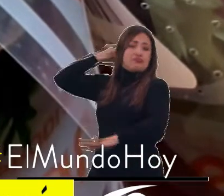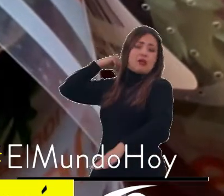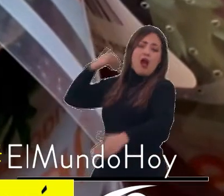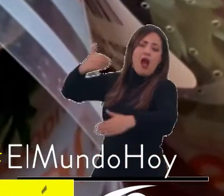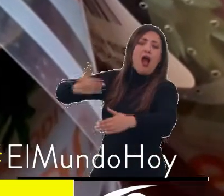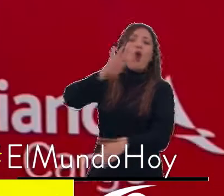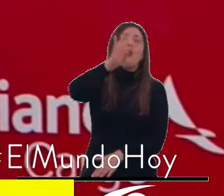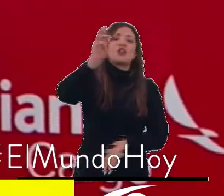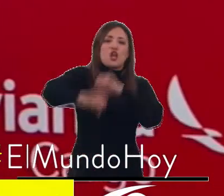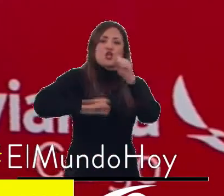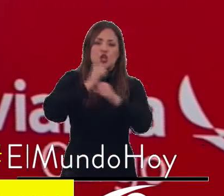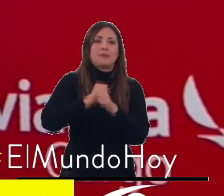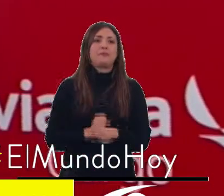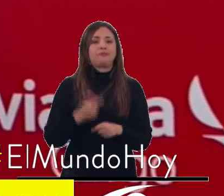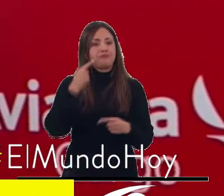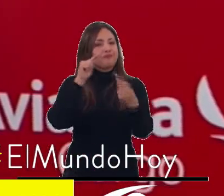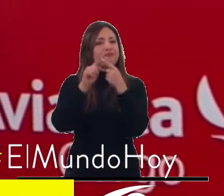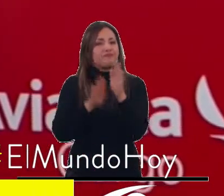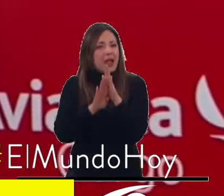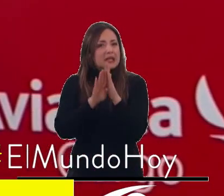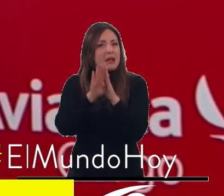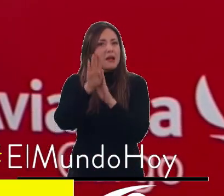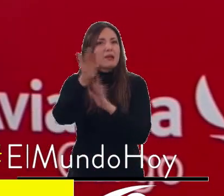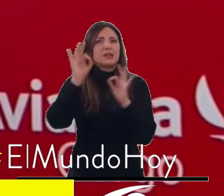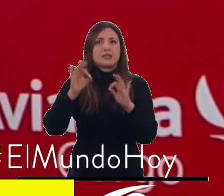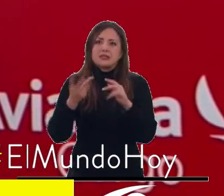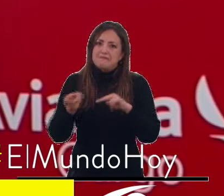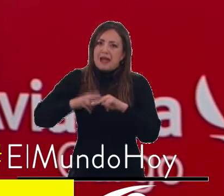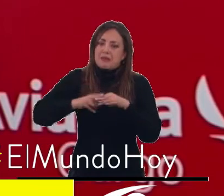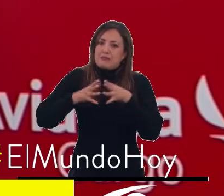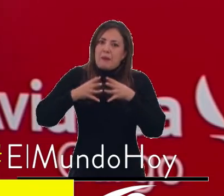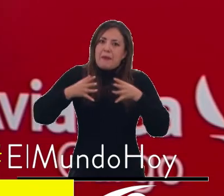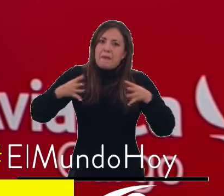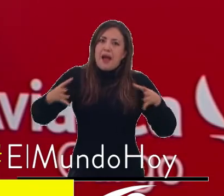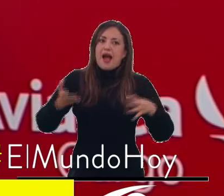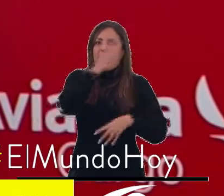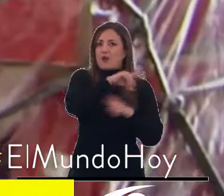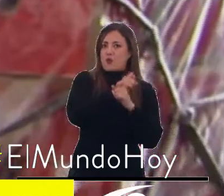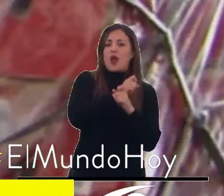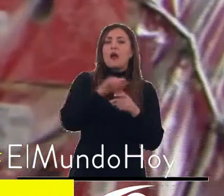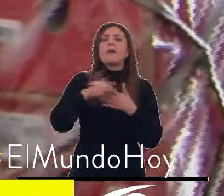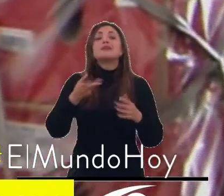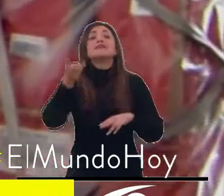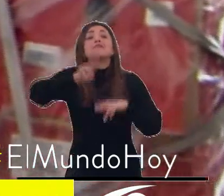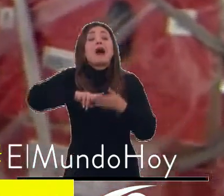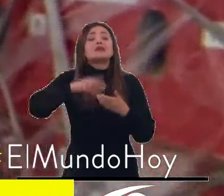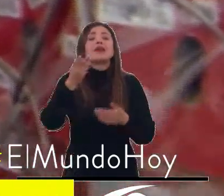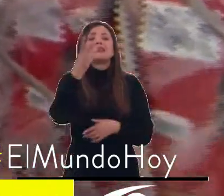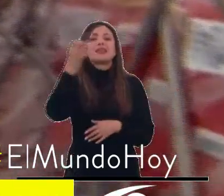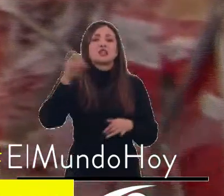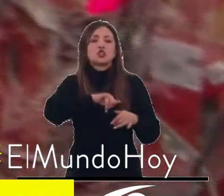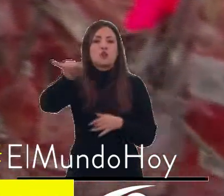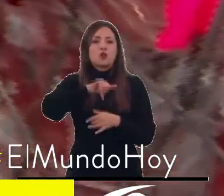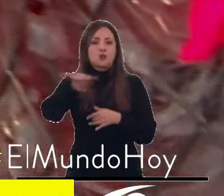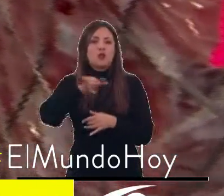Estamos apuntando a crecer más de un 20% respecto al año pasado, con más de 300 vuelos. Para hacerse